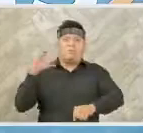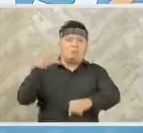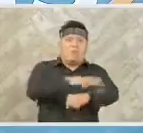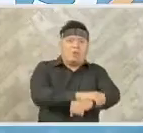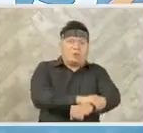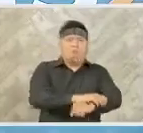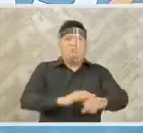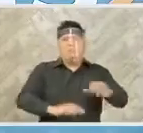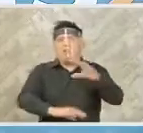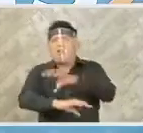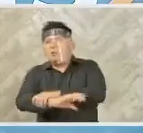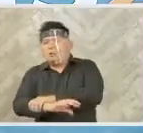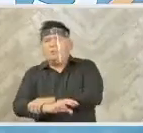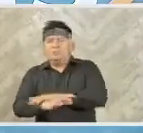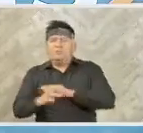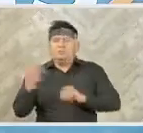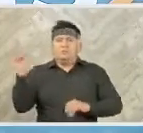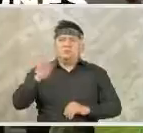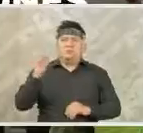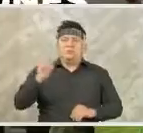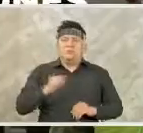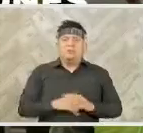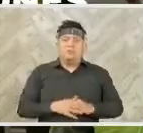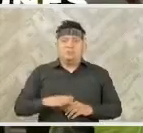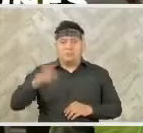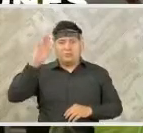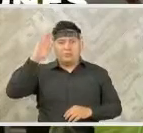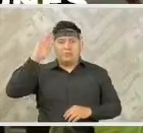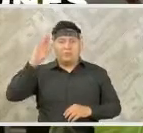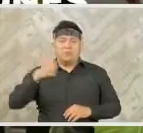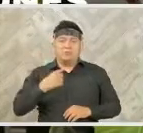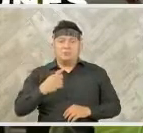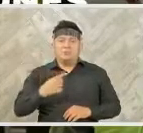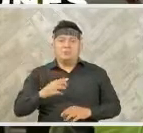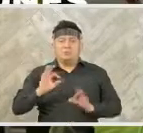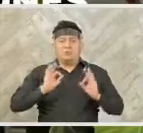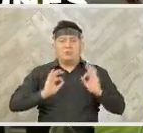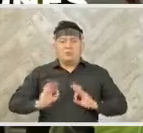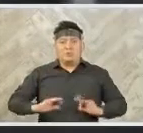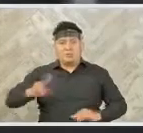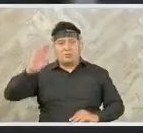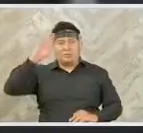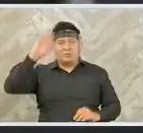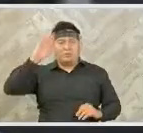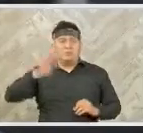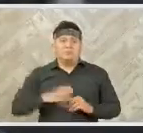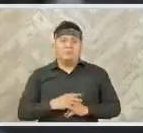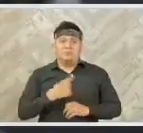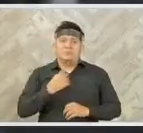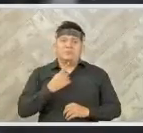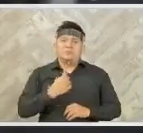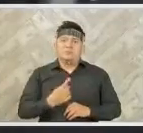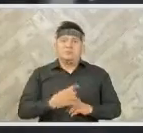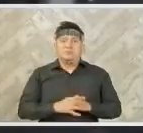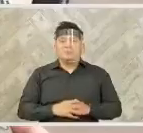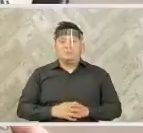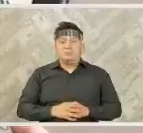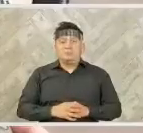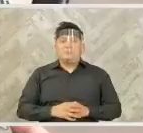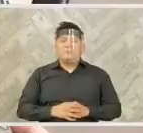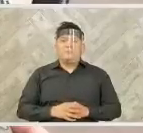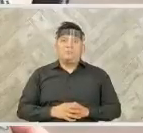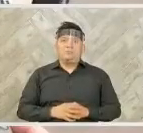la operatividad por parte de la policía, asimismo del ejército, es evidente, tanto así que